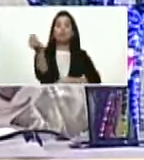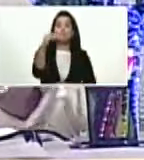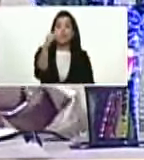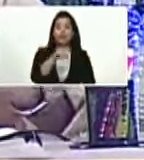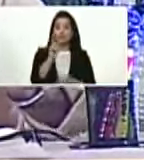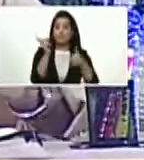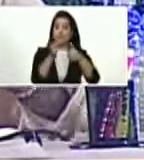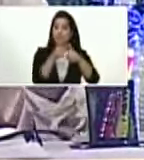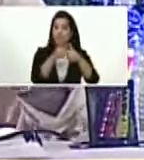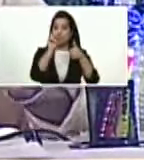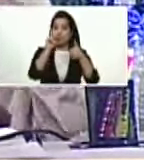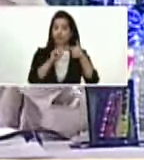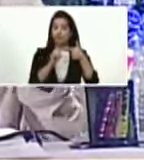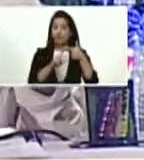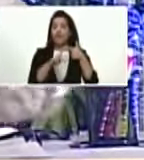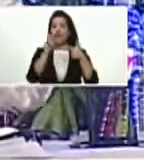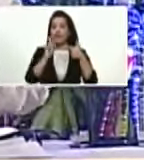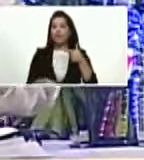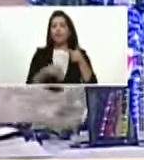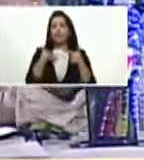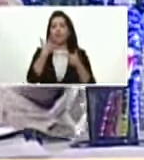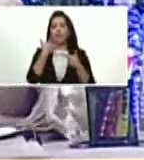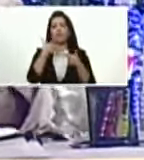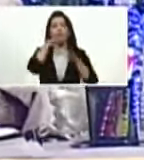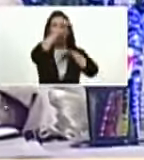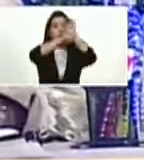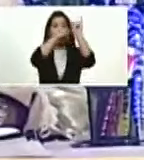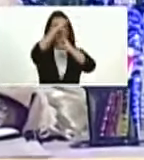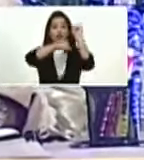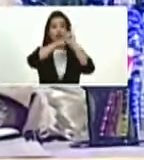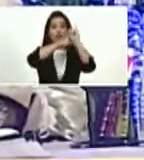Primero, sustituir importaciones al máximo.